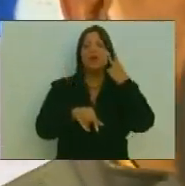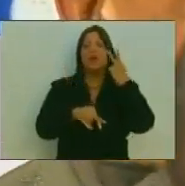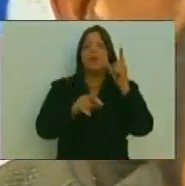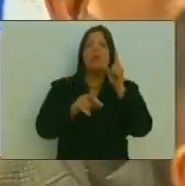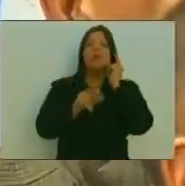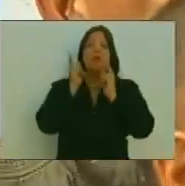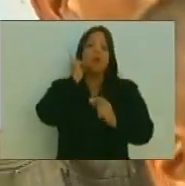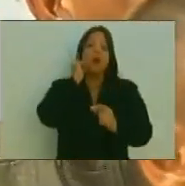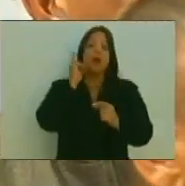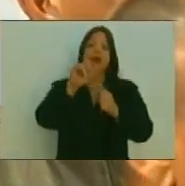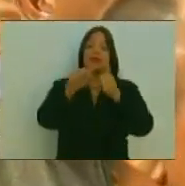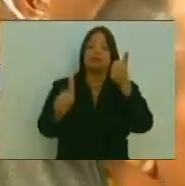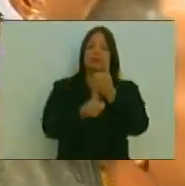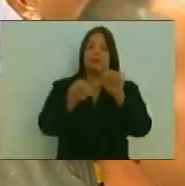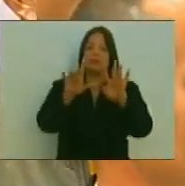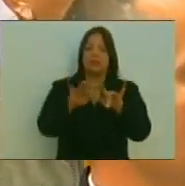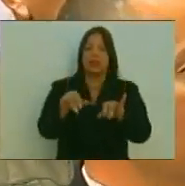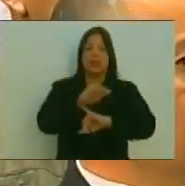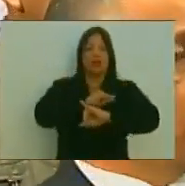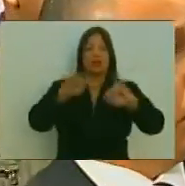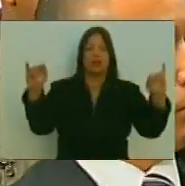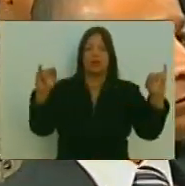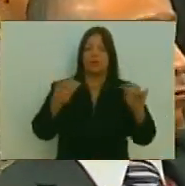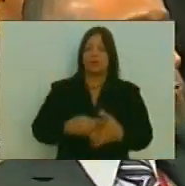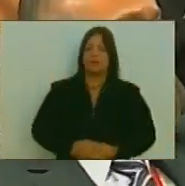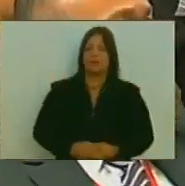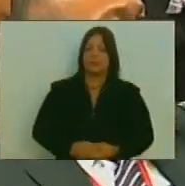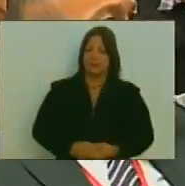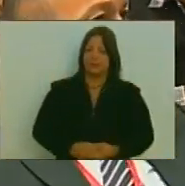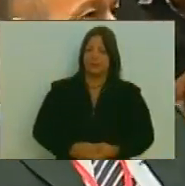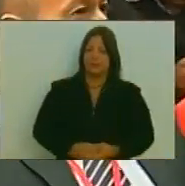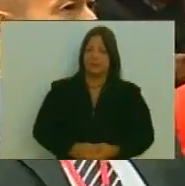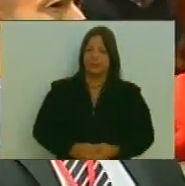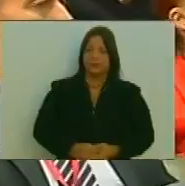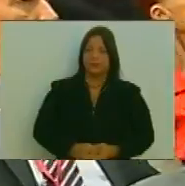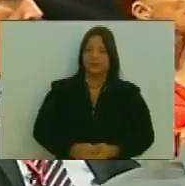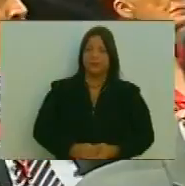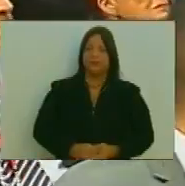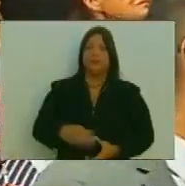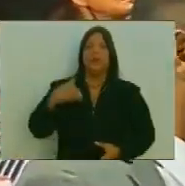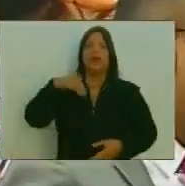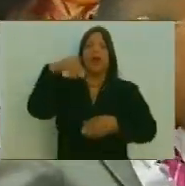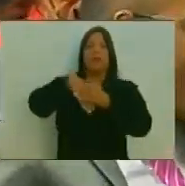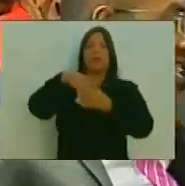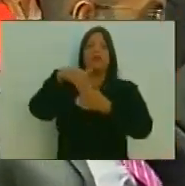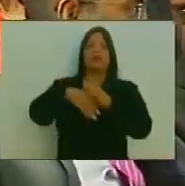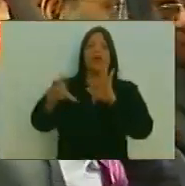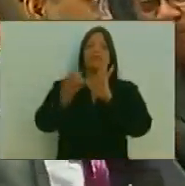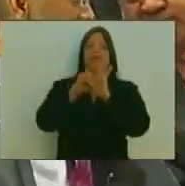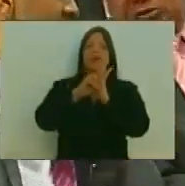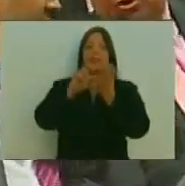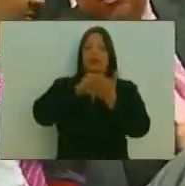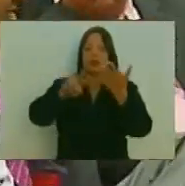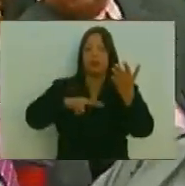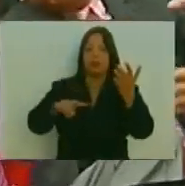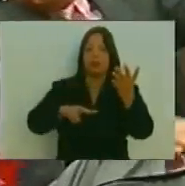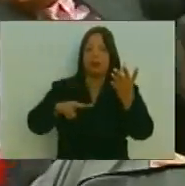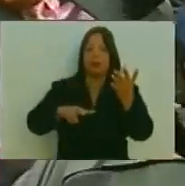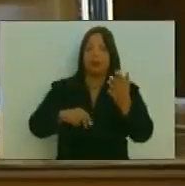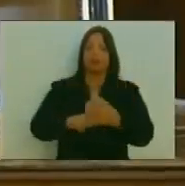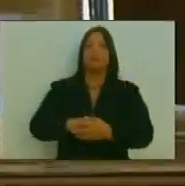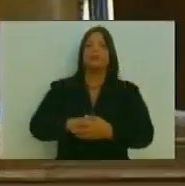Pérez, subsecretaria. Es todo, ciudadana presidenta. Se somete a aprobación el decreto leído por el primer